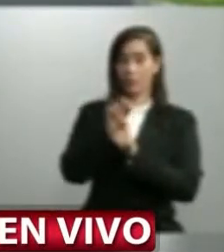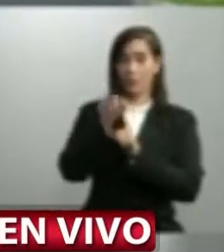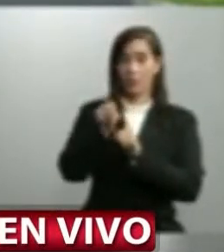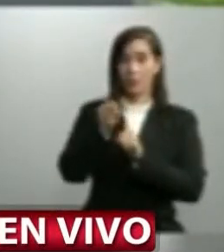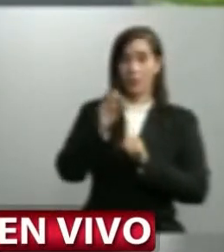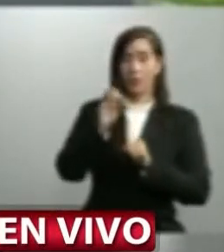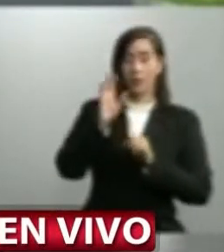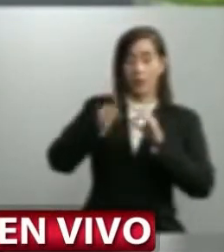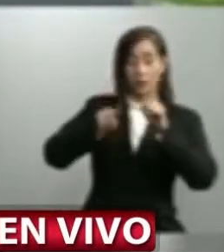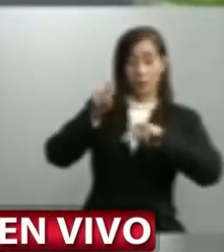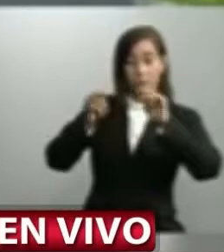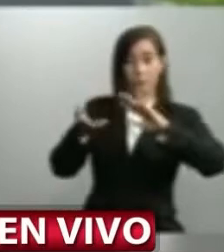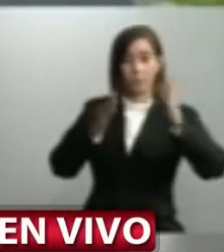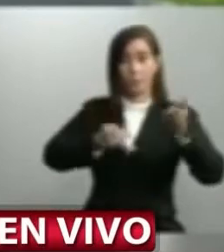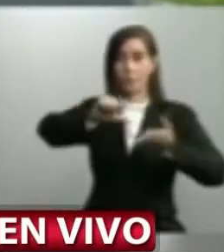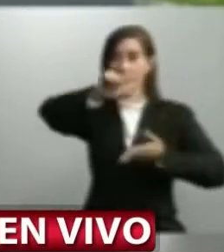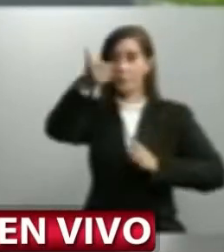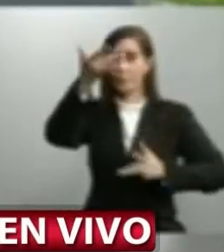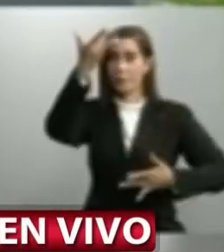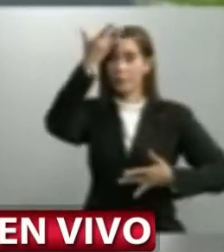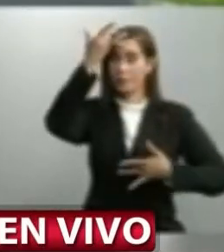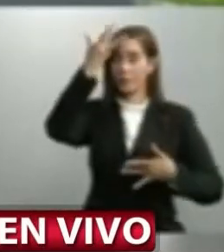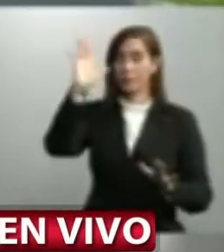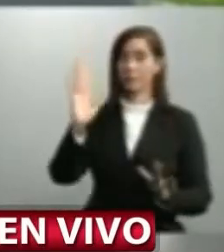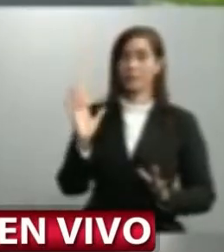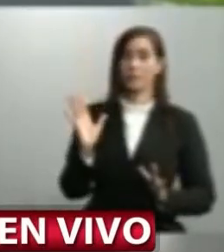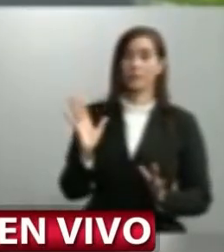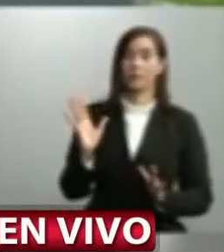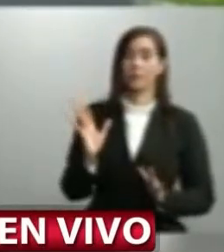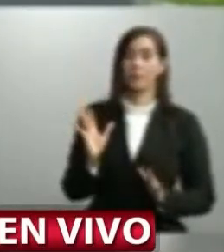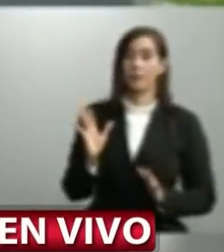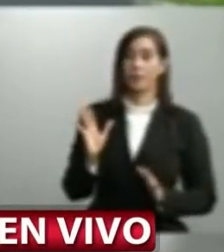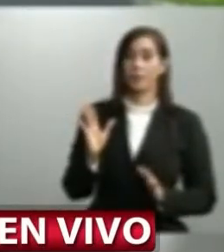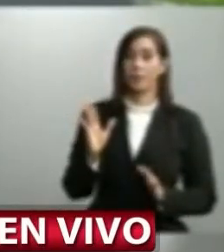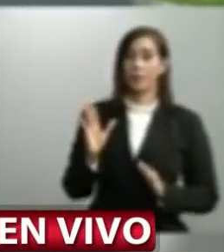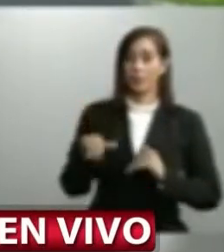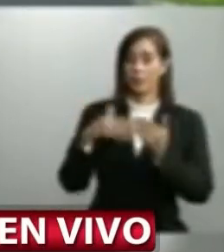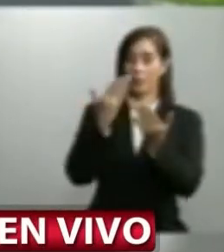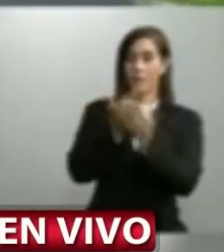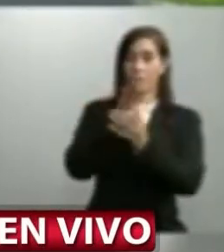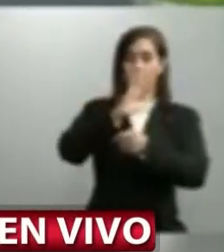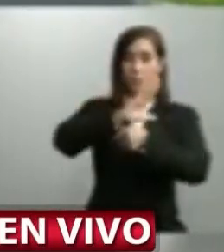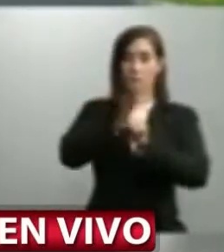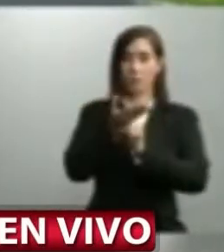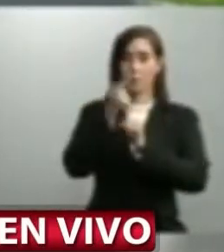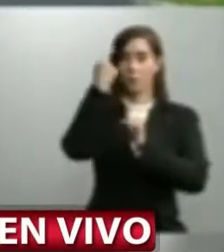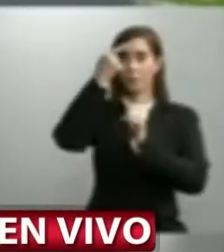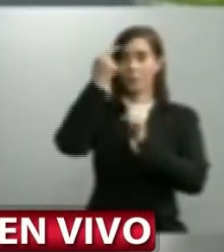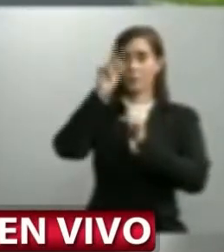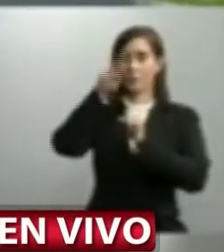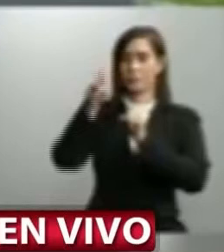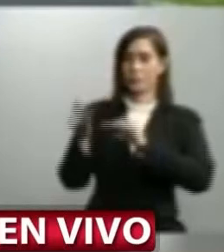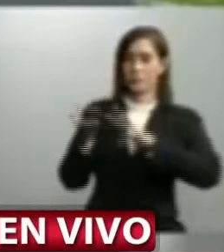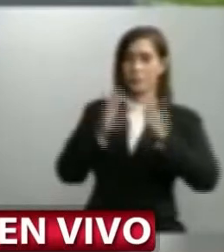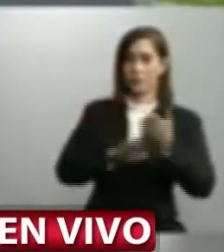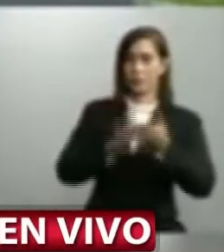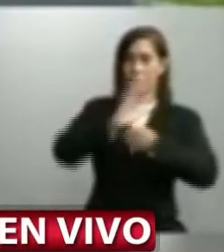de defunciones en el país por el hecho de llegar el COVID no es que ha cambiado. Se